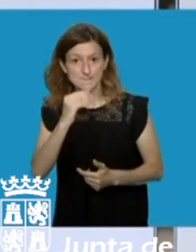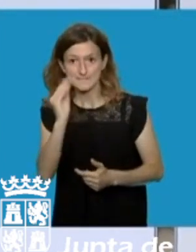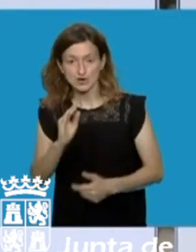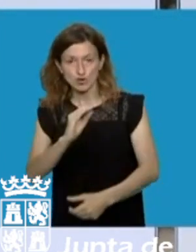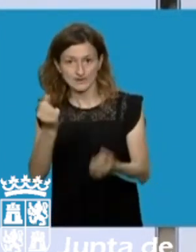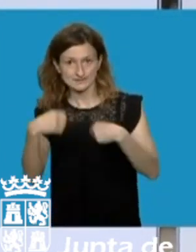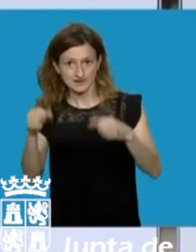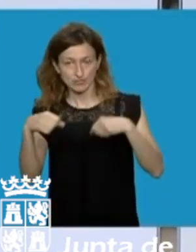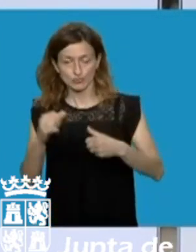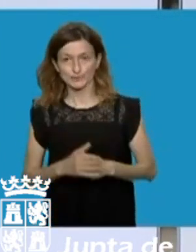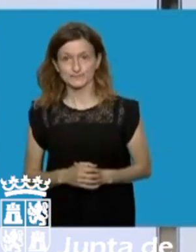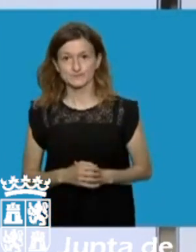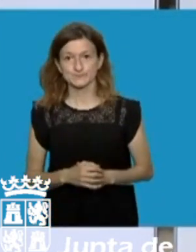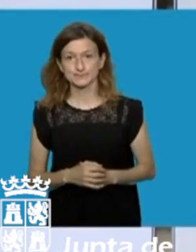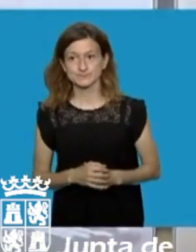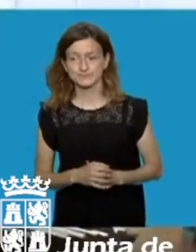entrenador.